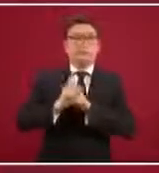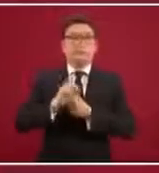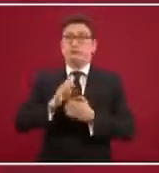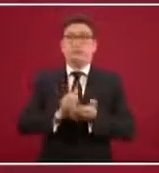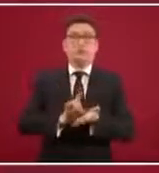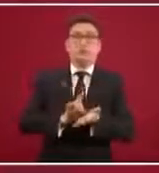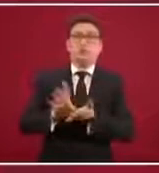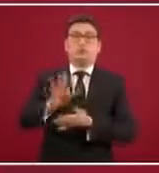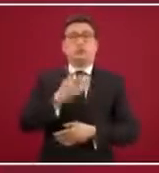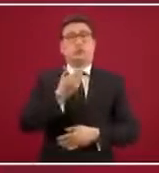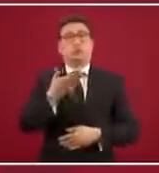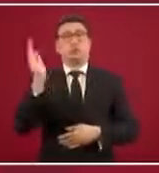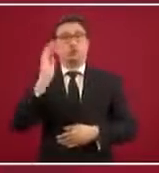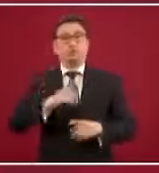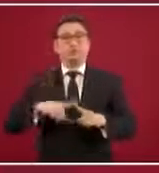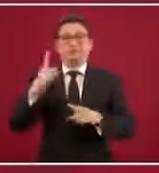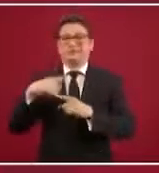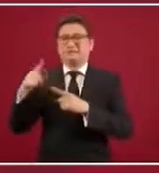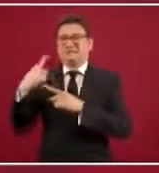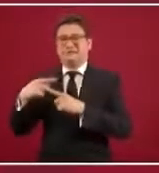etcétera, etcétera, etcétera.